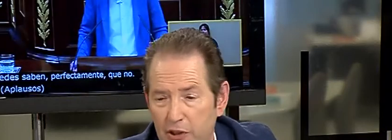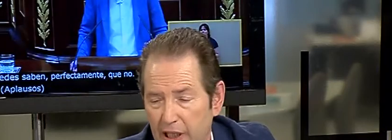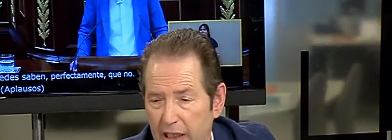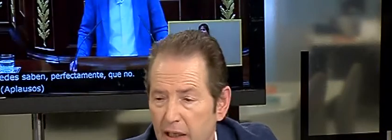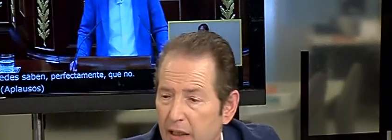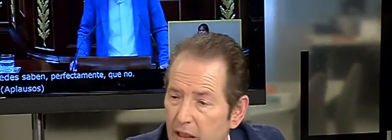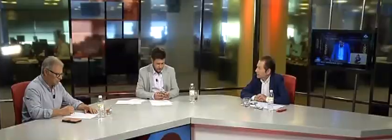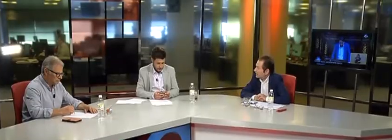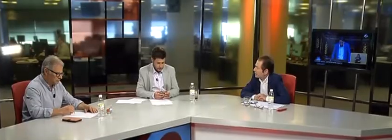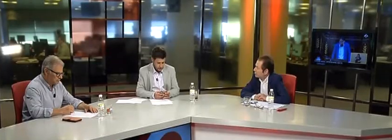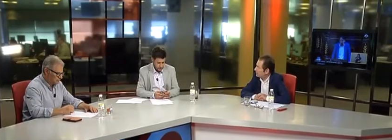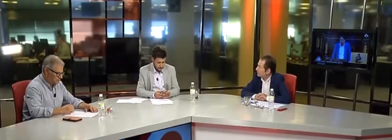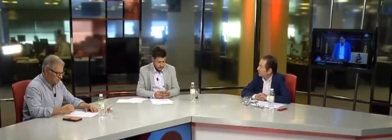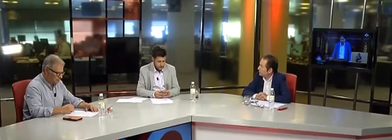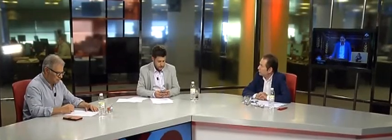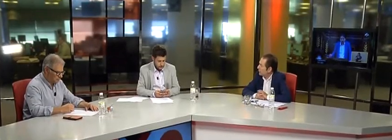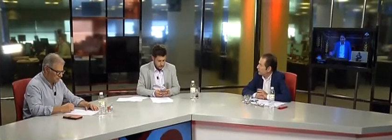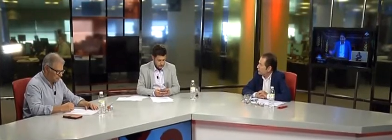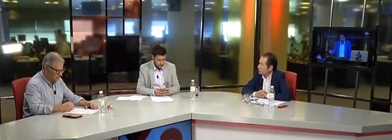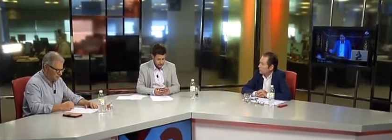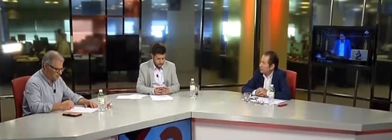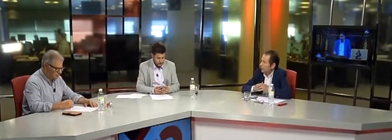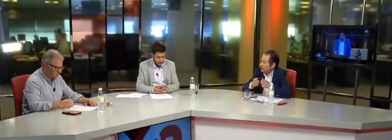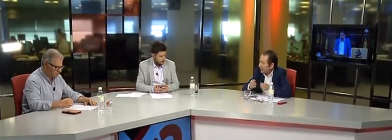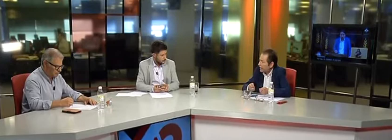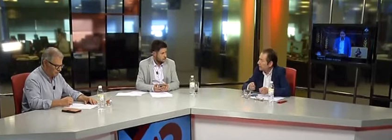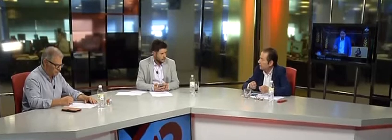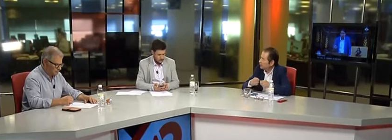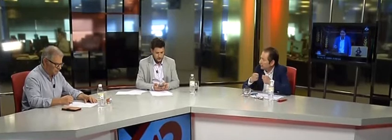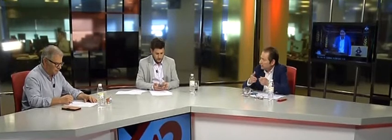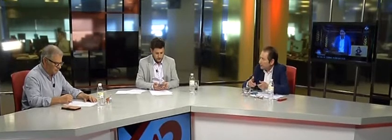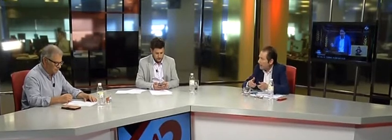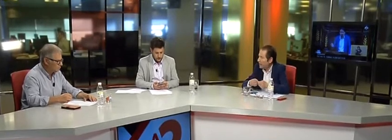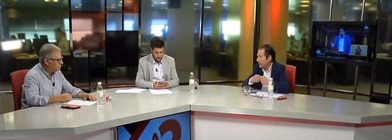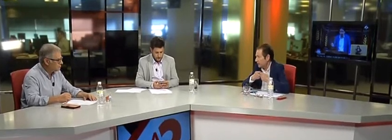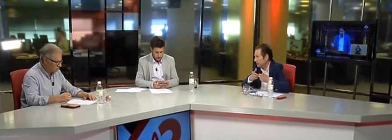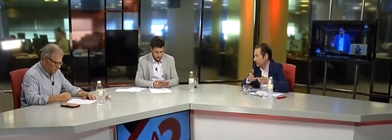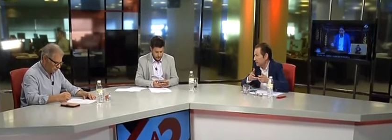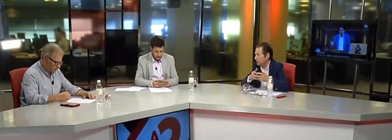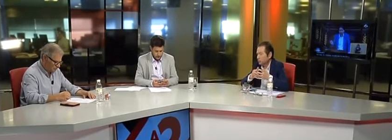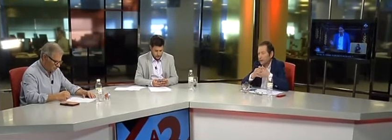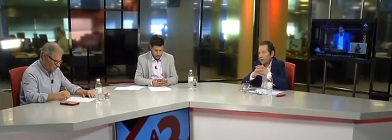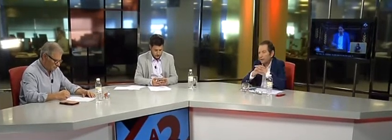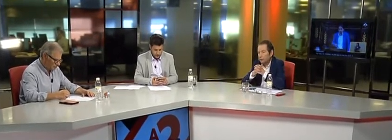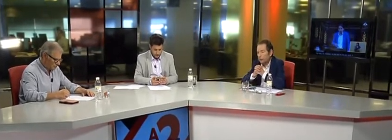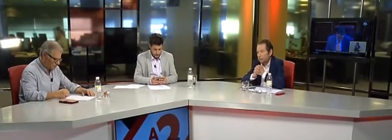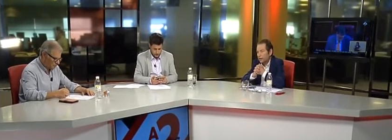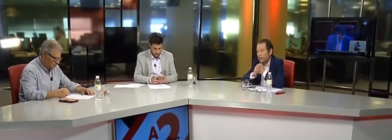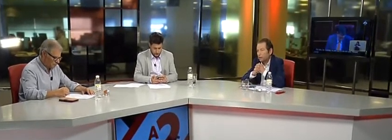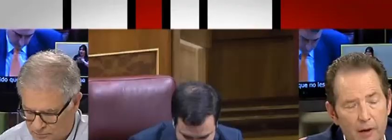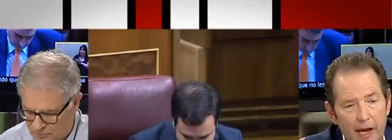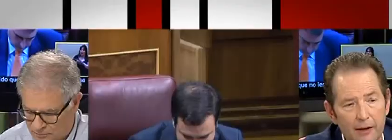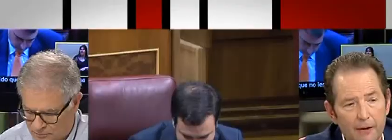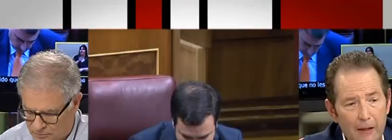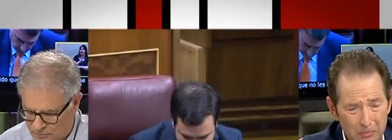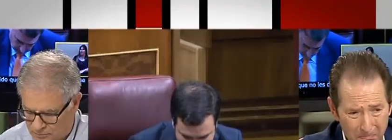lucha política se hacen estas cosas uno para defender su posición exagera lo que va mal y el que defiende el gobierno exagera